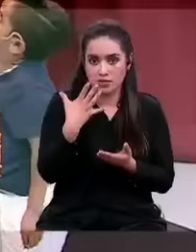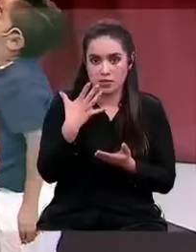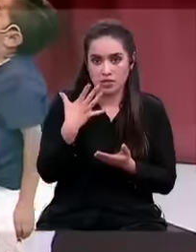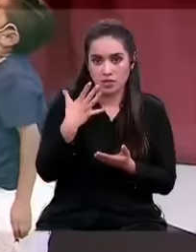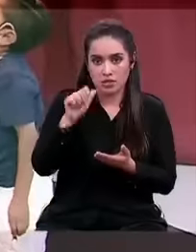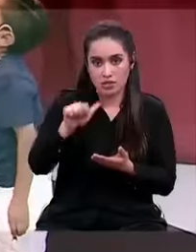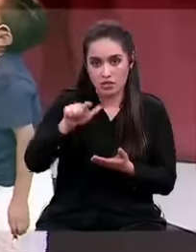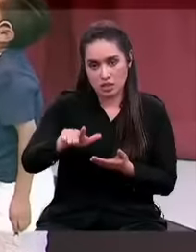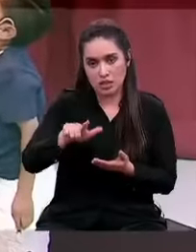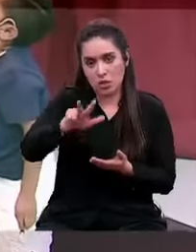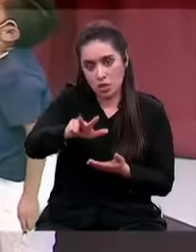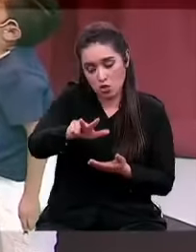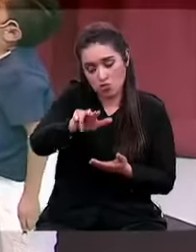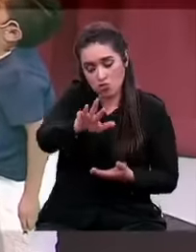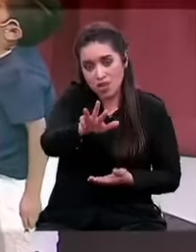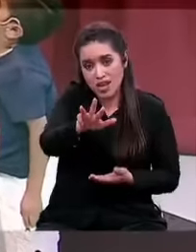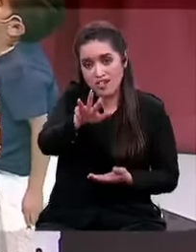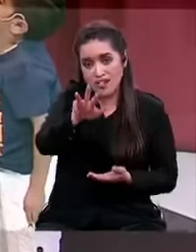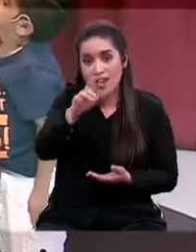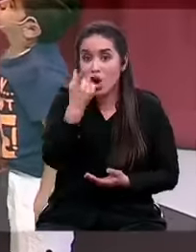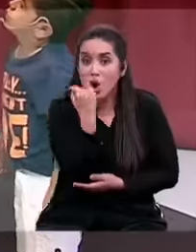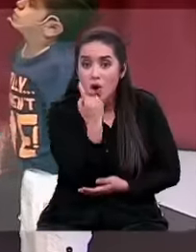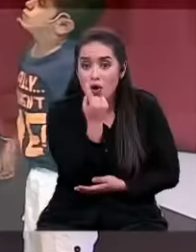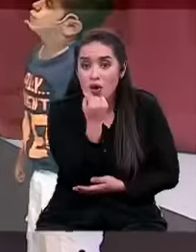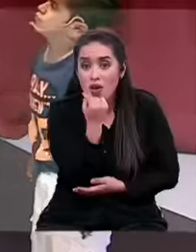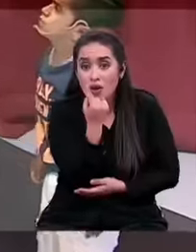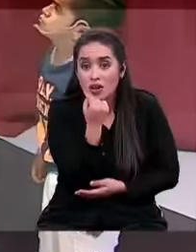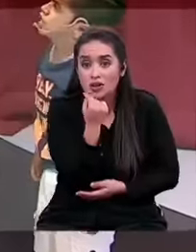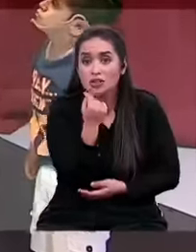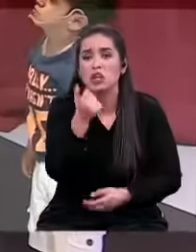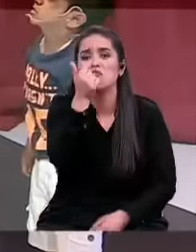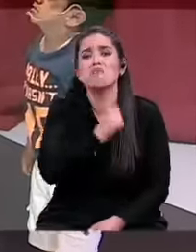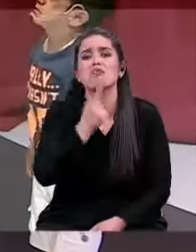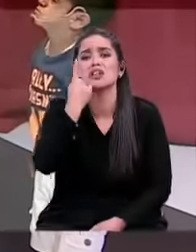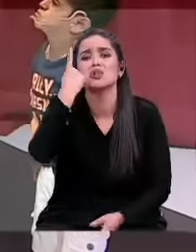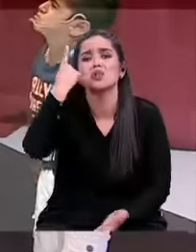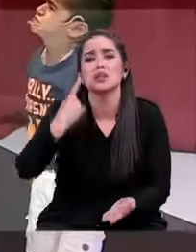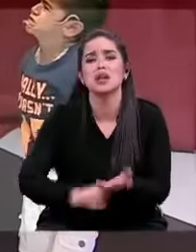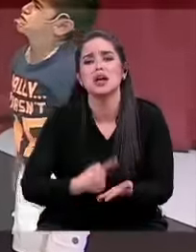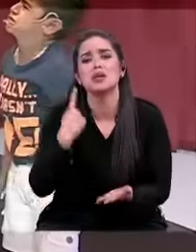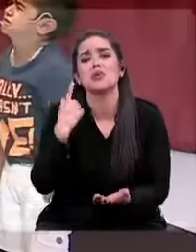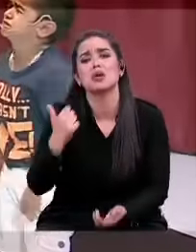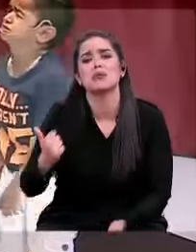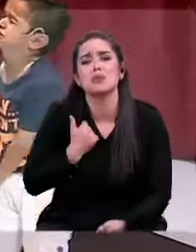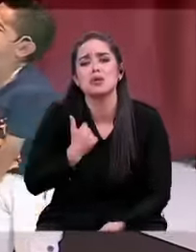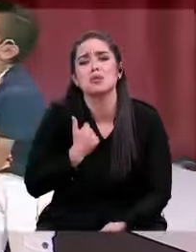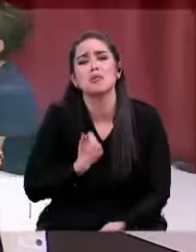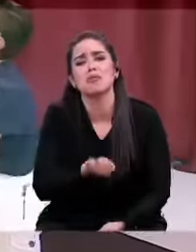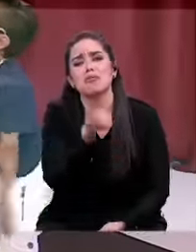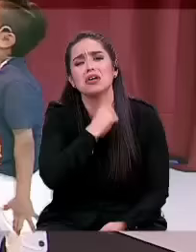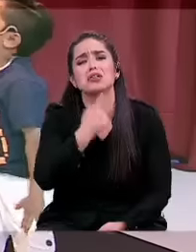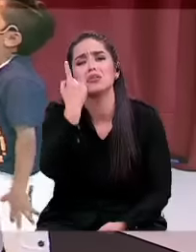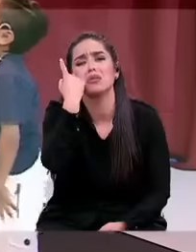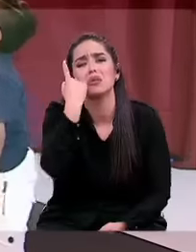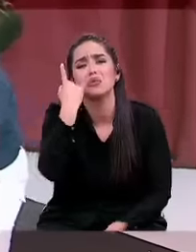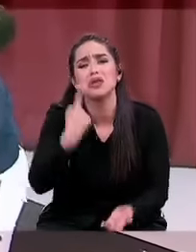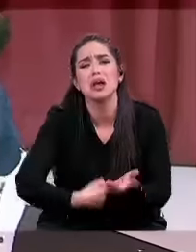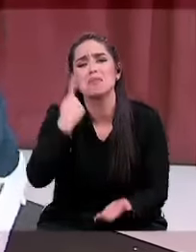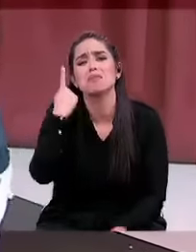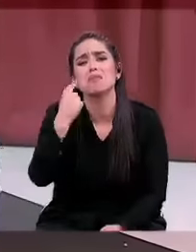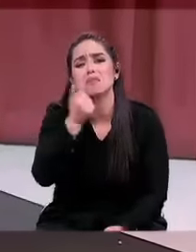6, 7, 8, 9, 10, 11. Ah, me falta una luca para cumplir. Escucha, no tengo yo plata. Que